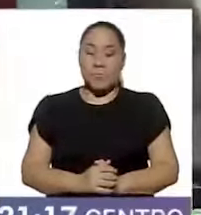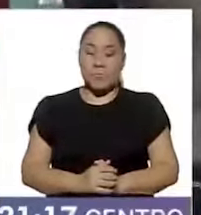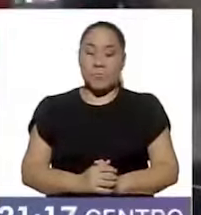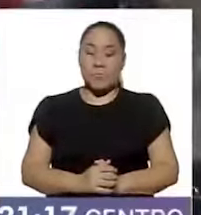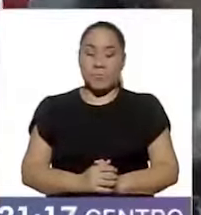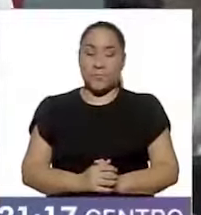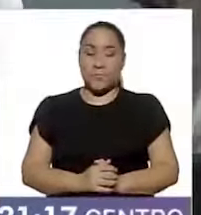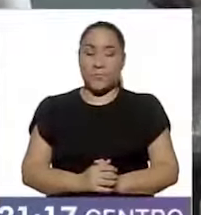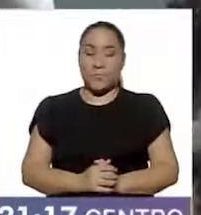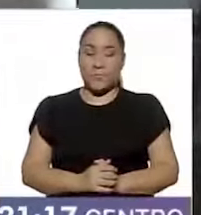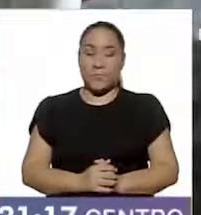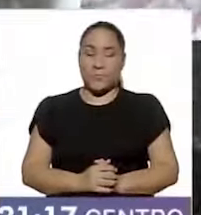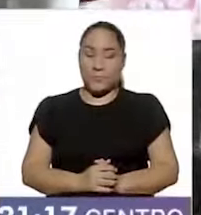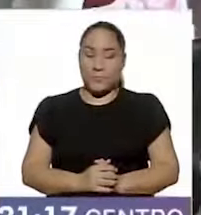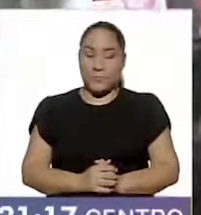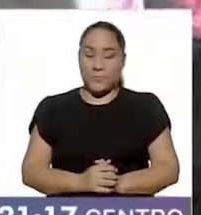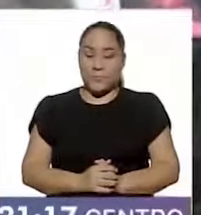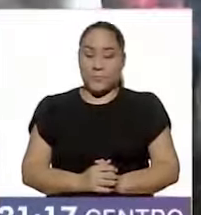Gracias.